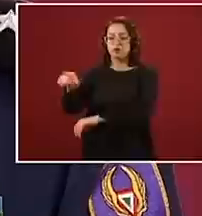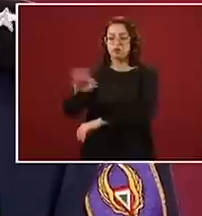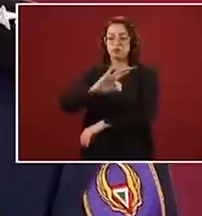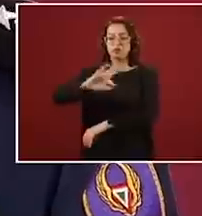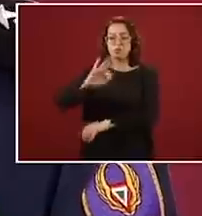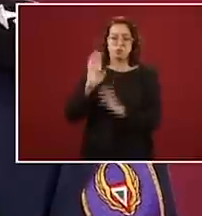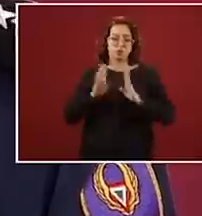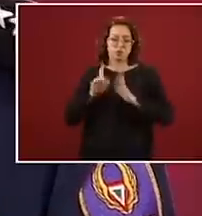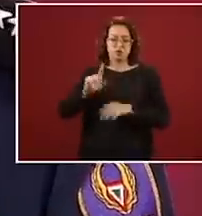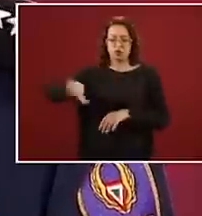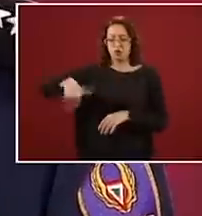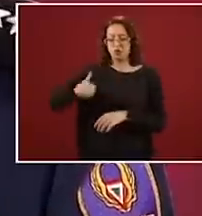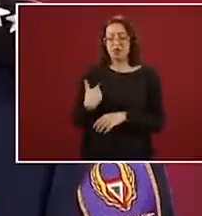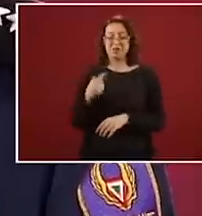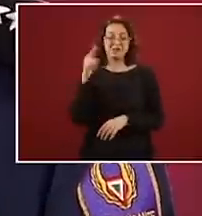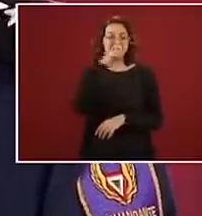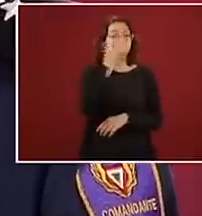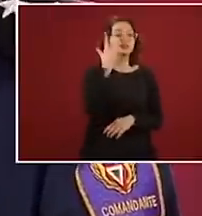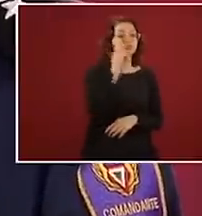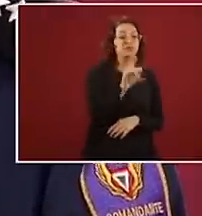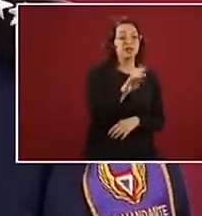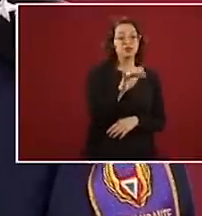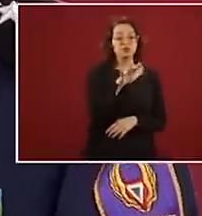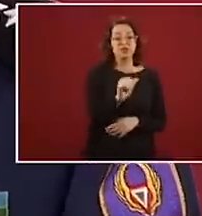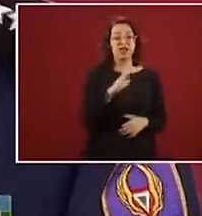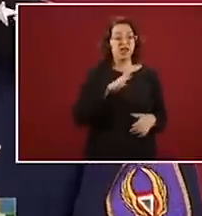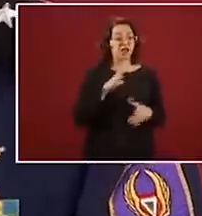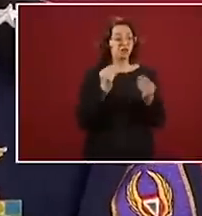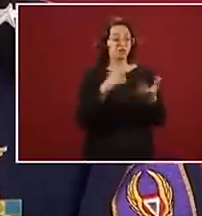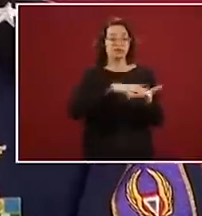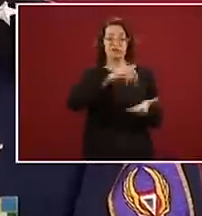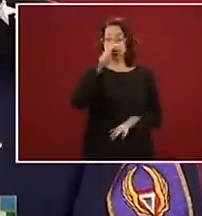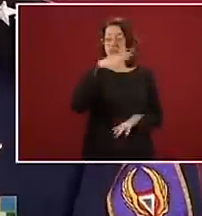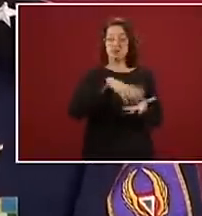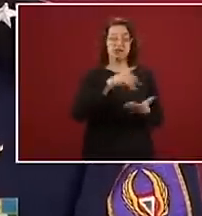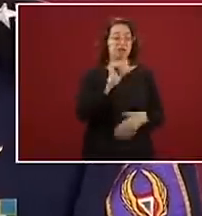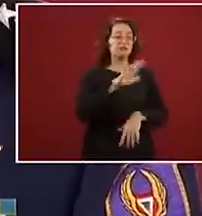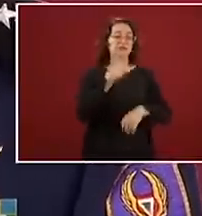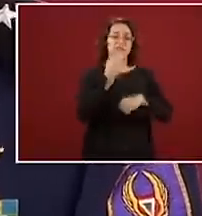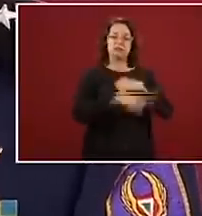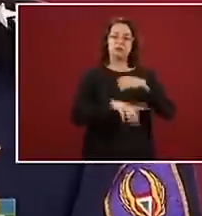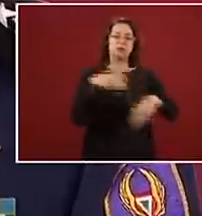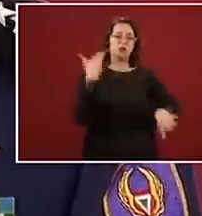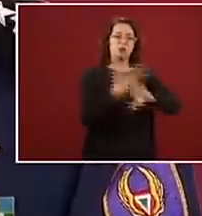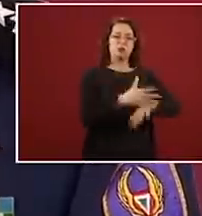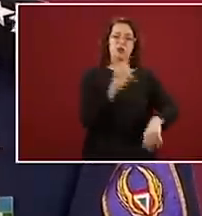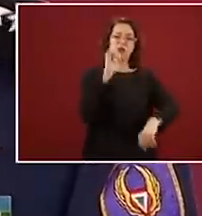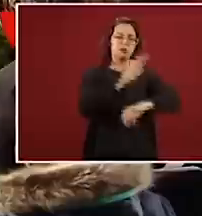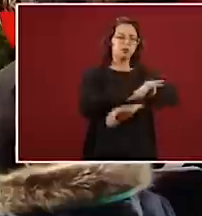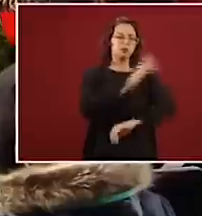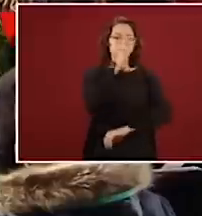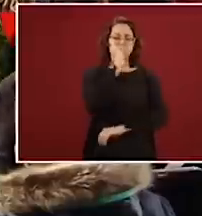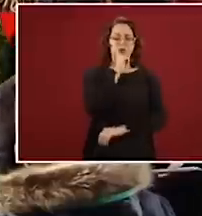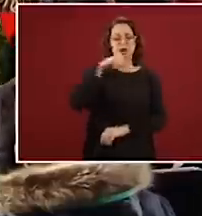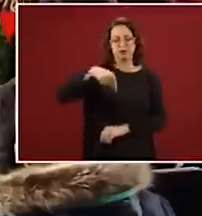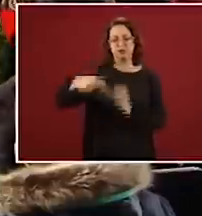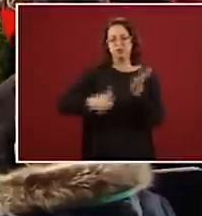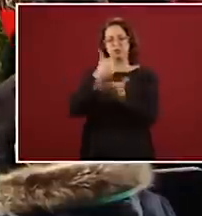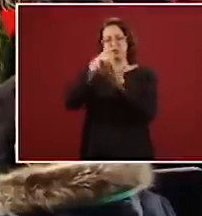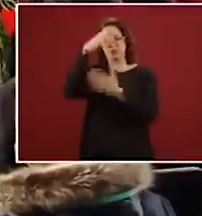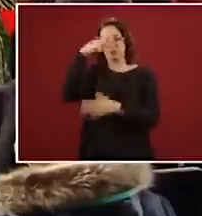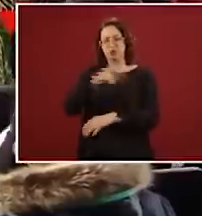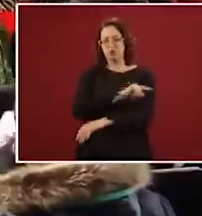para la aeronave tenerla por allá. Entonces la vamos a meter en el sexto grupo aquí en el aeropuerto de la Ciudad de México. ¿Lo que falta ya está incluido dentro de